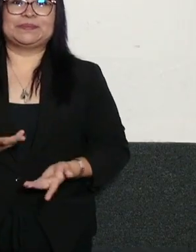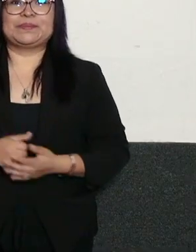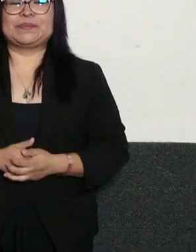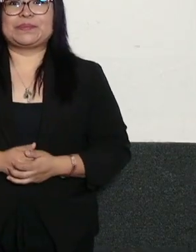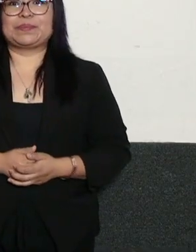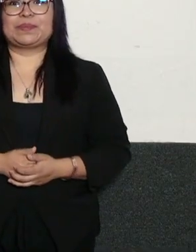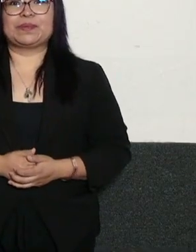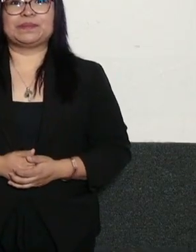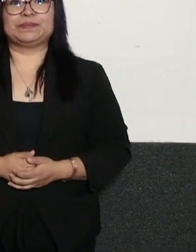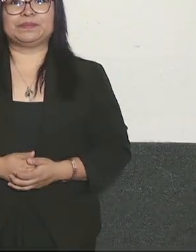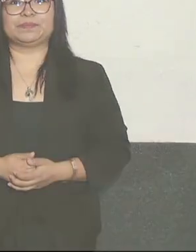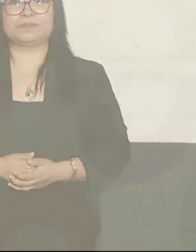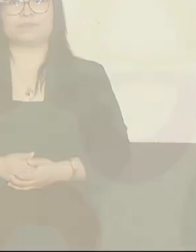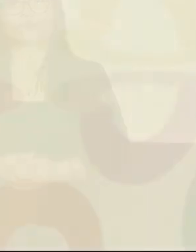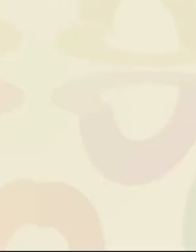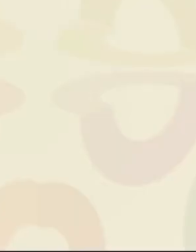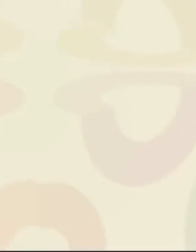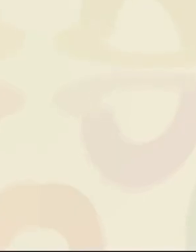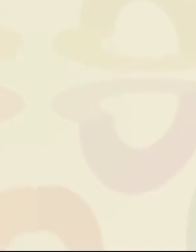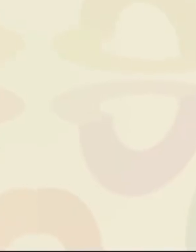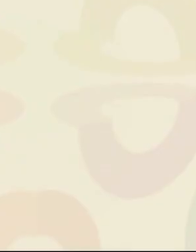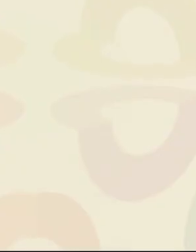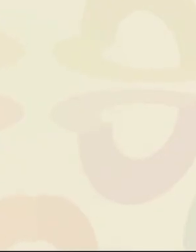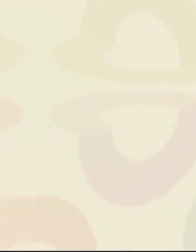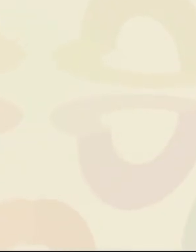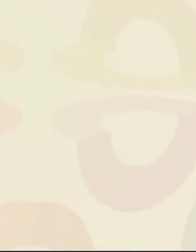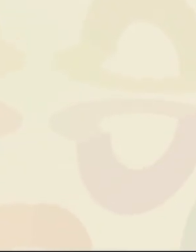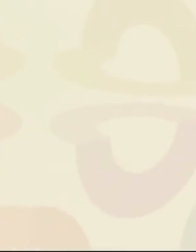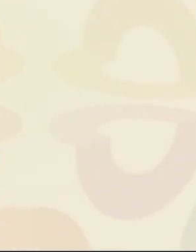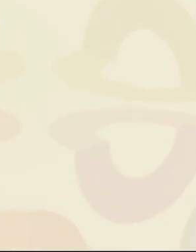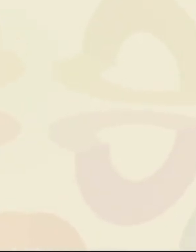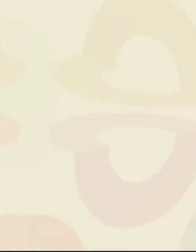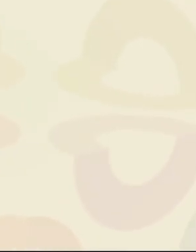Muchísimas gracias. ¿Qué tal? ¿Cómo están?